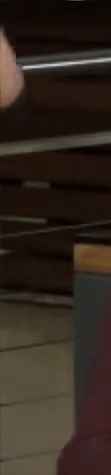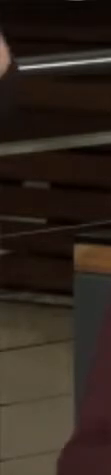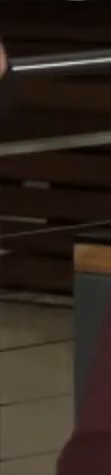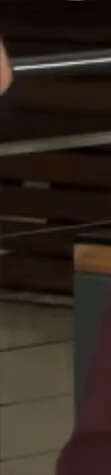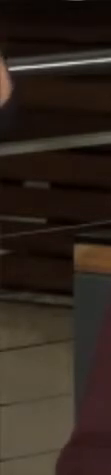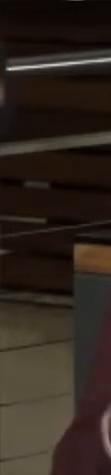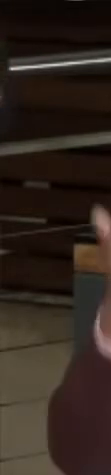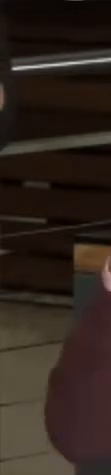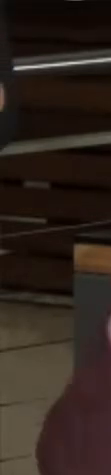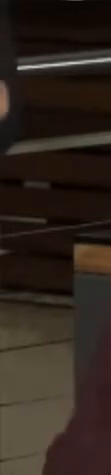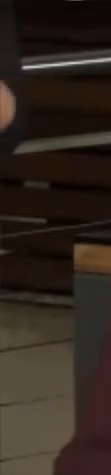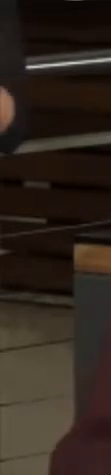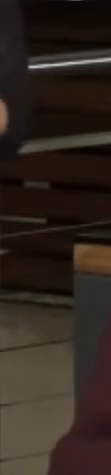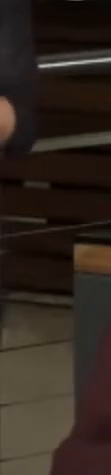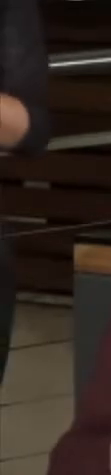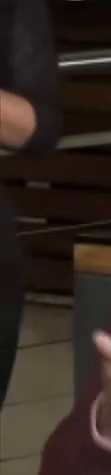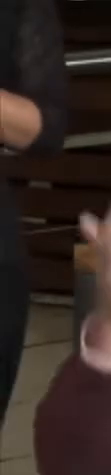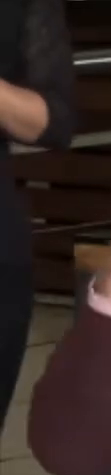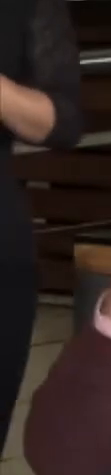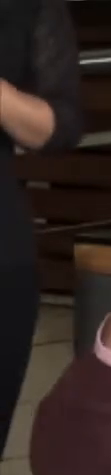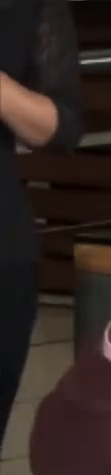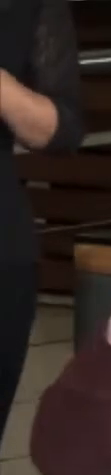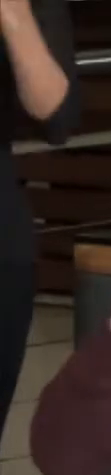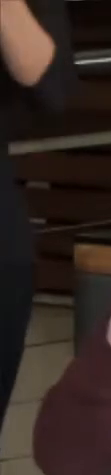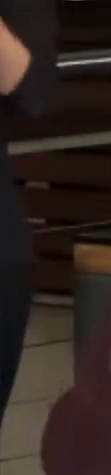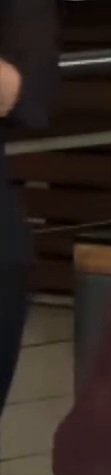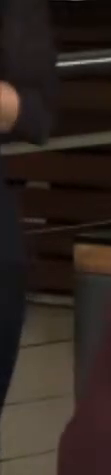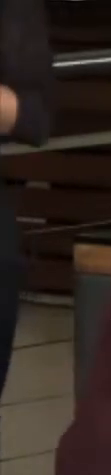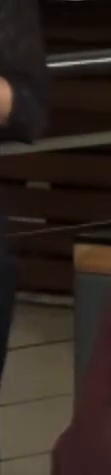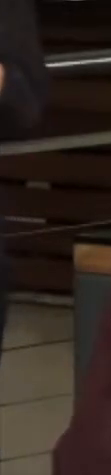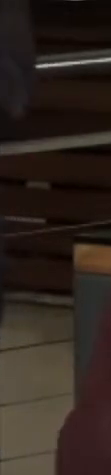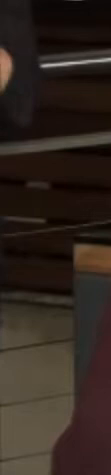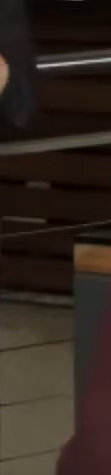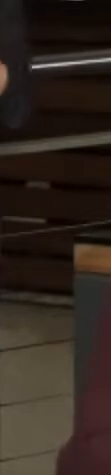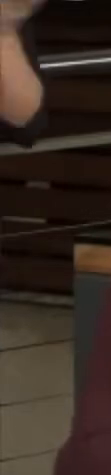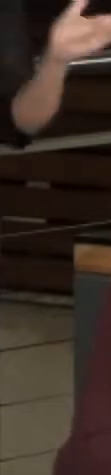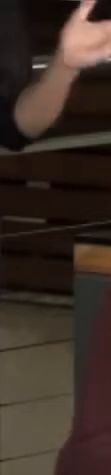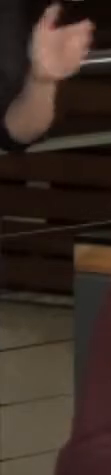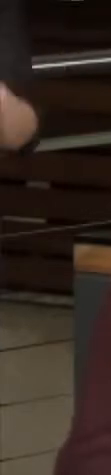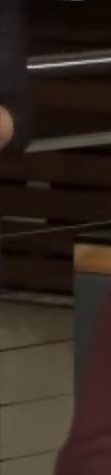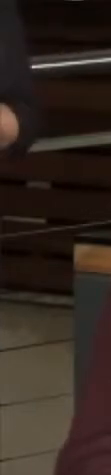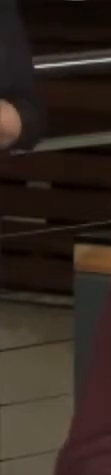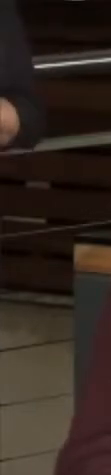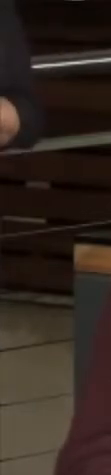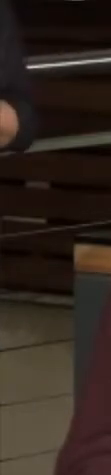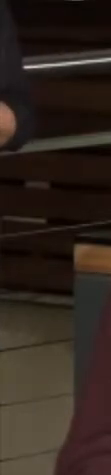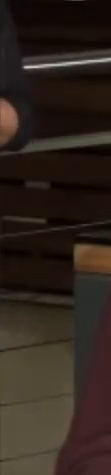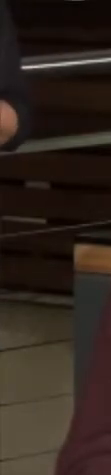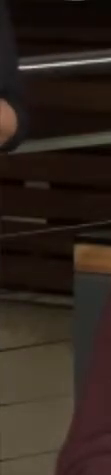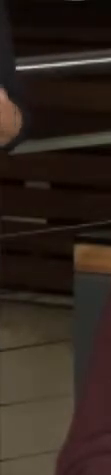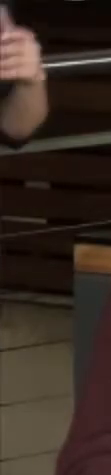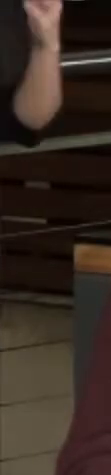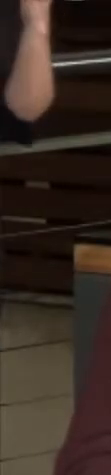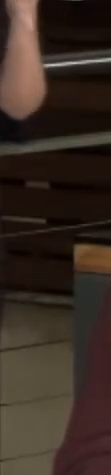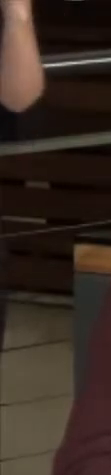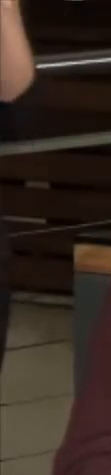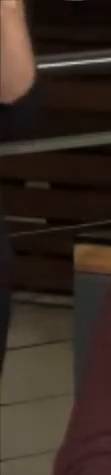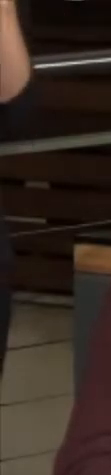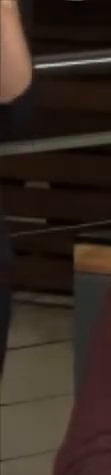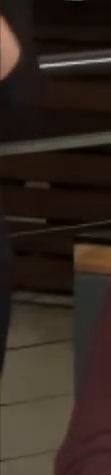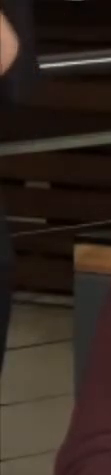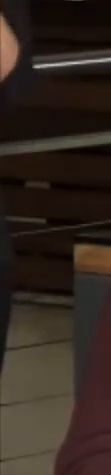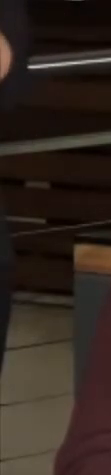se digo alguna cosa así es como yo me acuerdo pero luego no lo inventé y pues vamos a vamos a jugar este libro como si fuera como ping